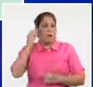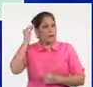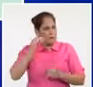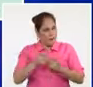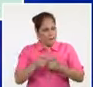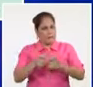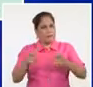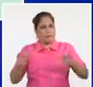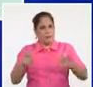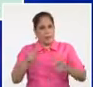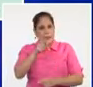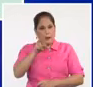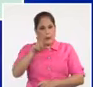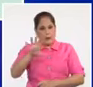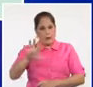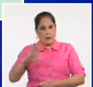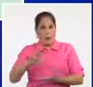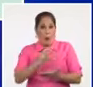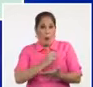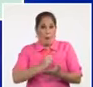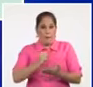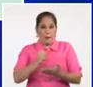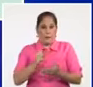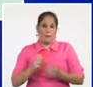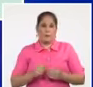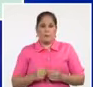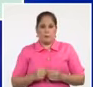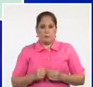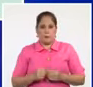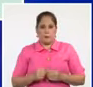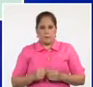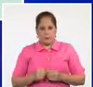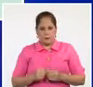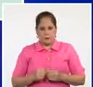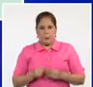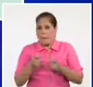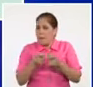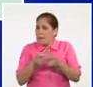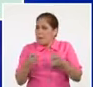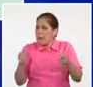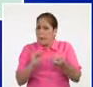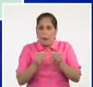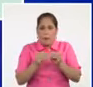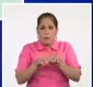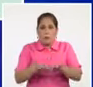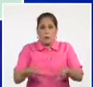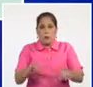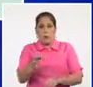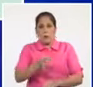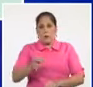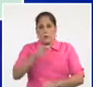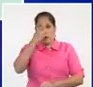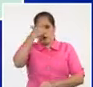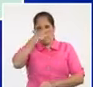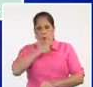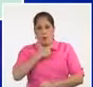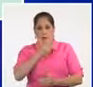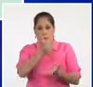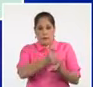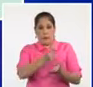elevada, 125 en el día de ayer. La mayor transmisión en el municipio de Ciego de Ávila,